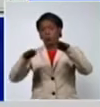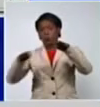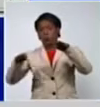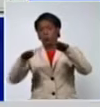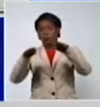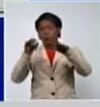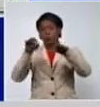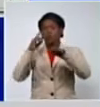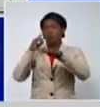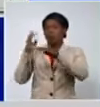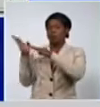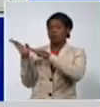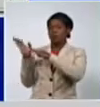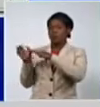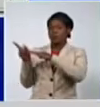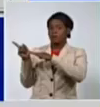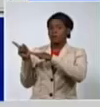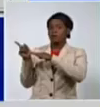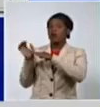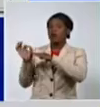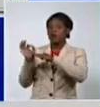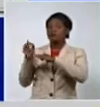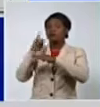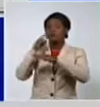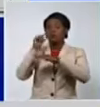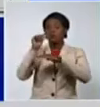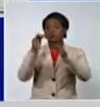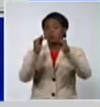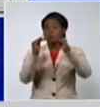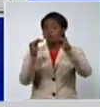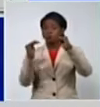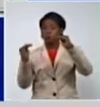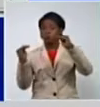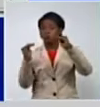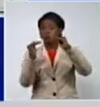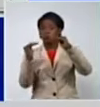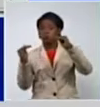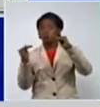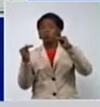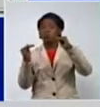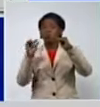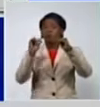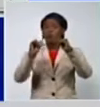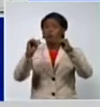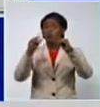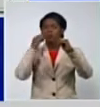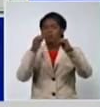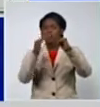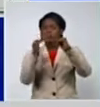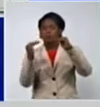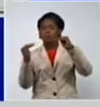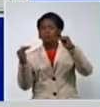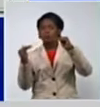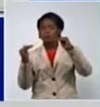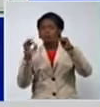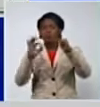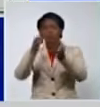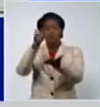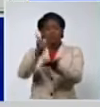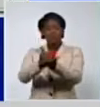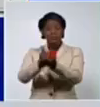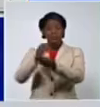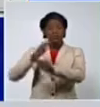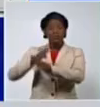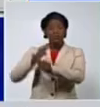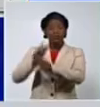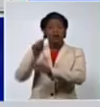ver, todavía con una dispersión en todos sus municipios. Santiago cabecera también, como se ve